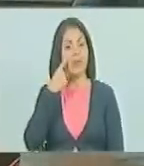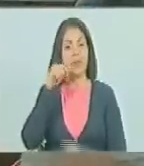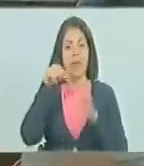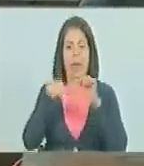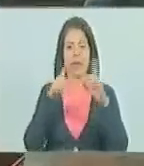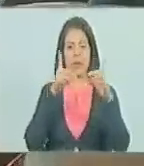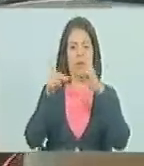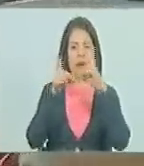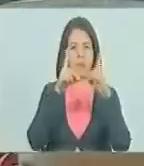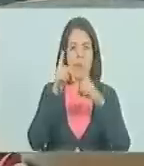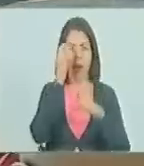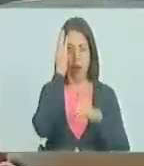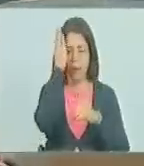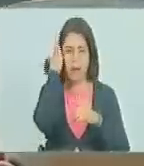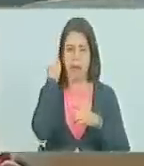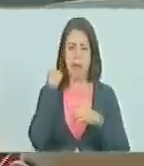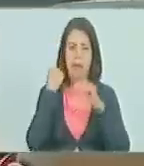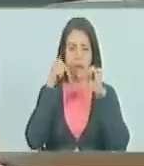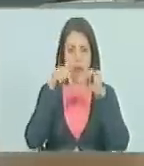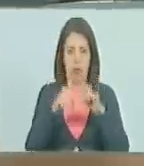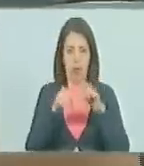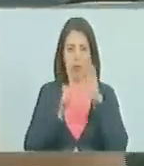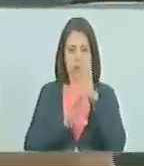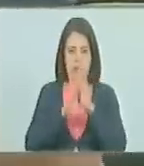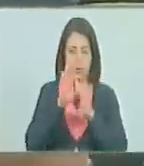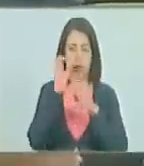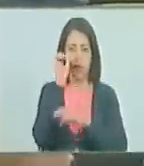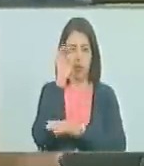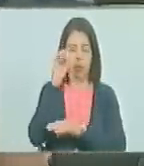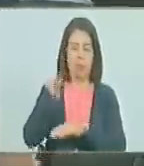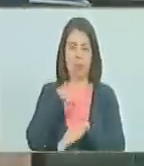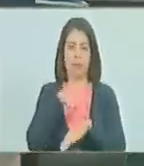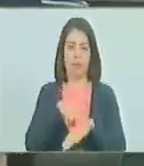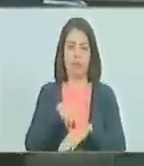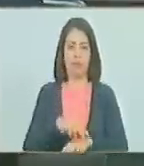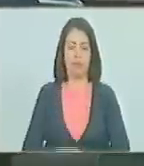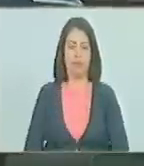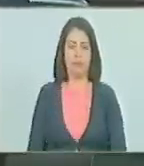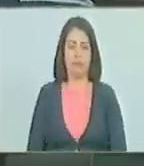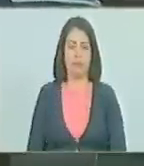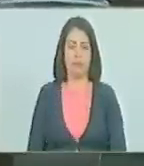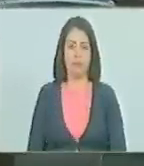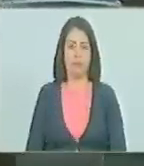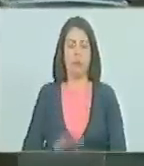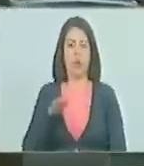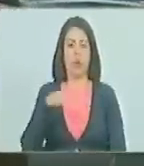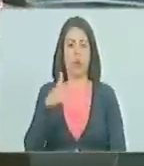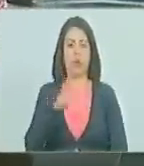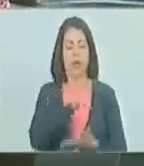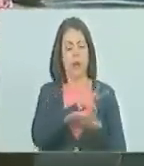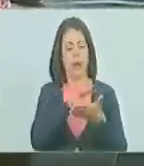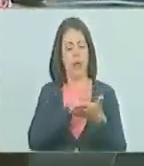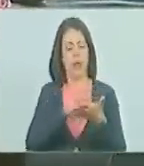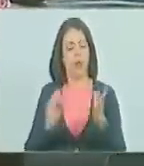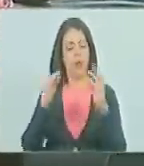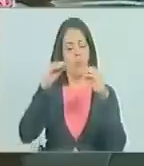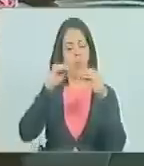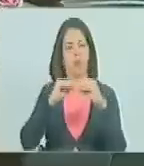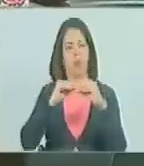estos debates que obviamente se desarrollan en el Parlamento. Cuando leemos este